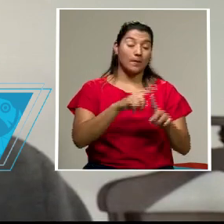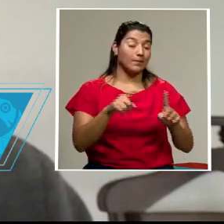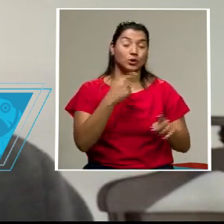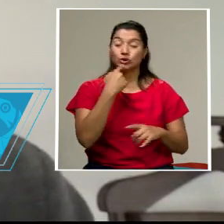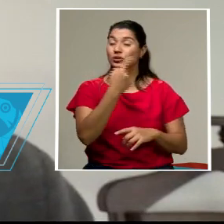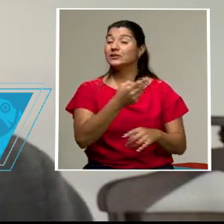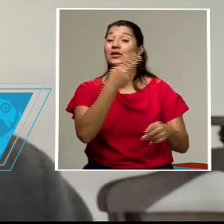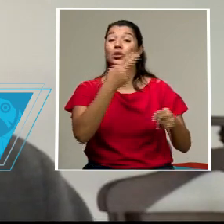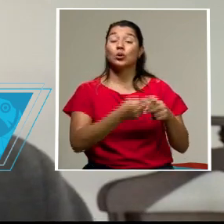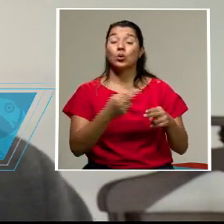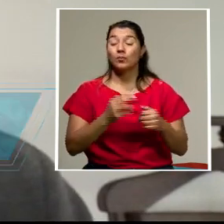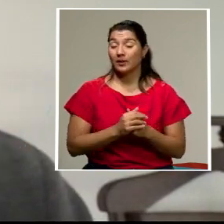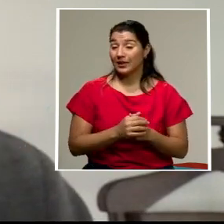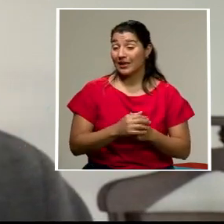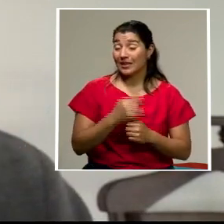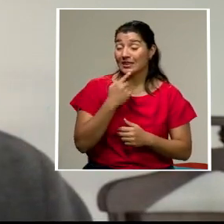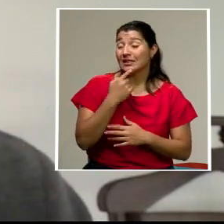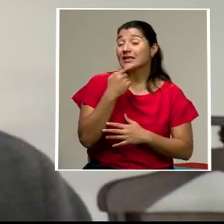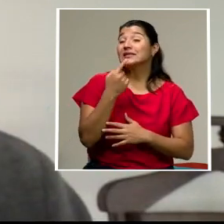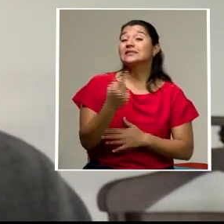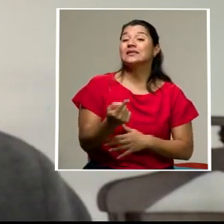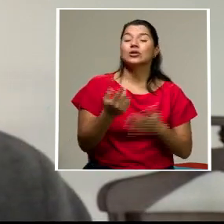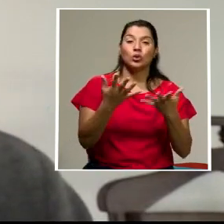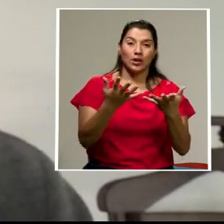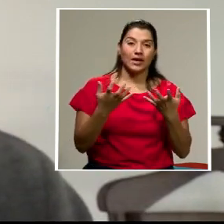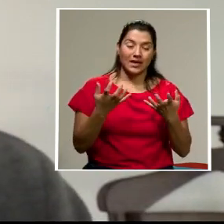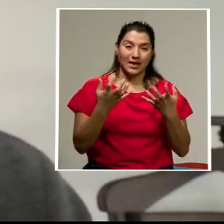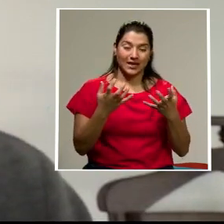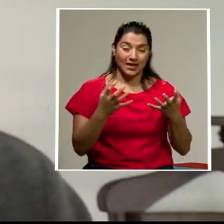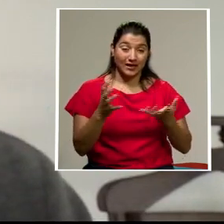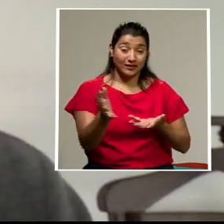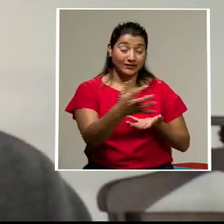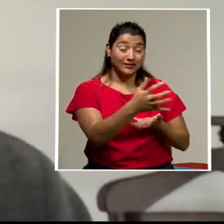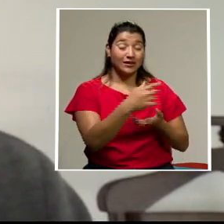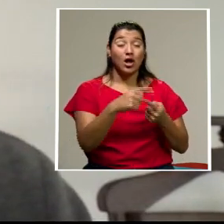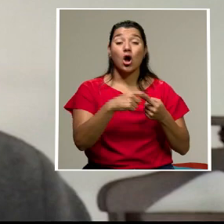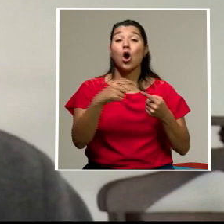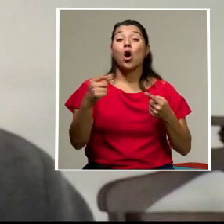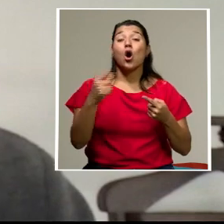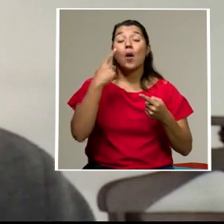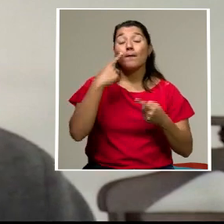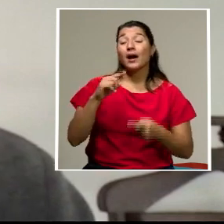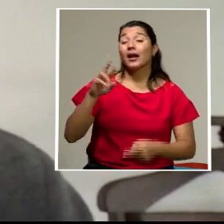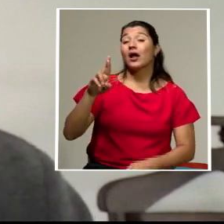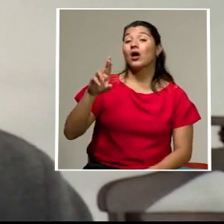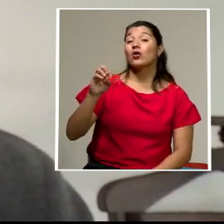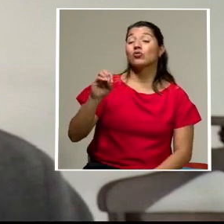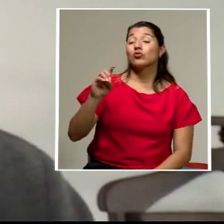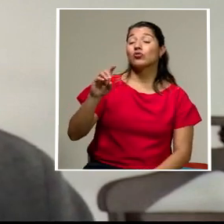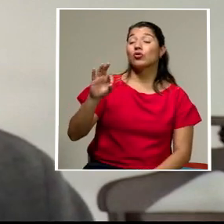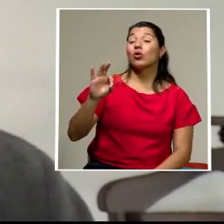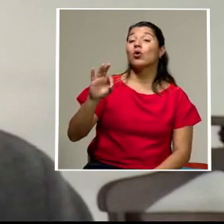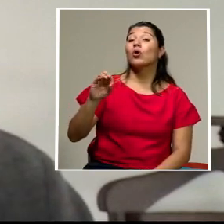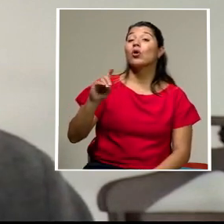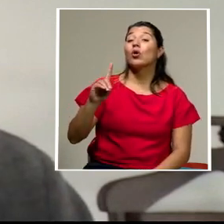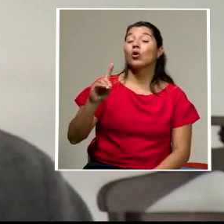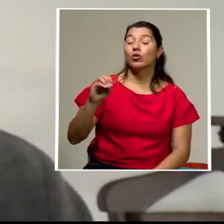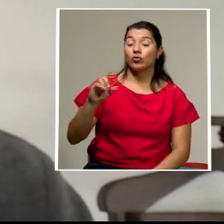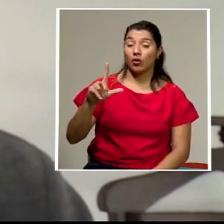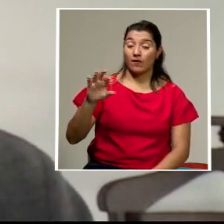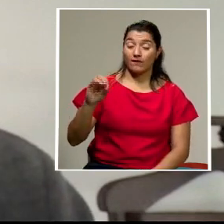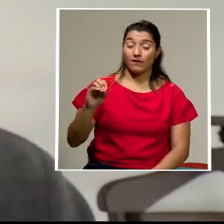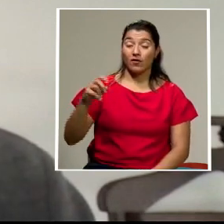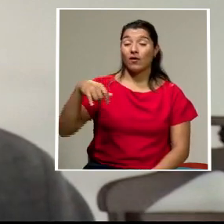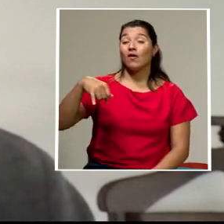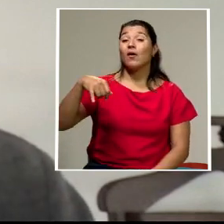identificó diciendo que quería retirar unas hojas a nombre de don Rodolfo Pisa. Obviamente,